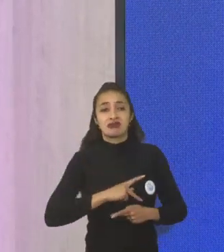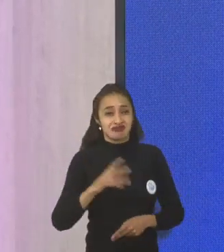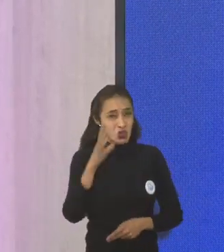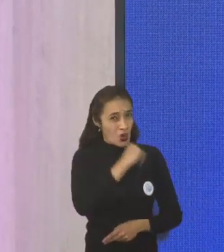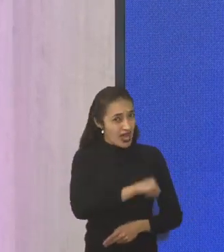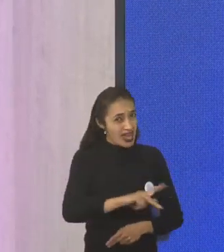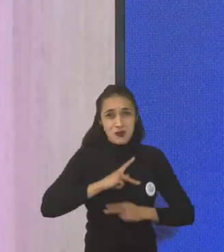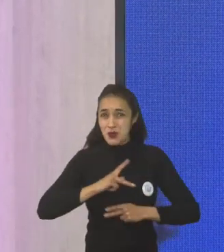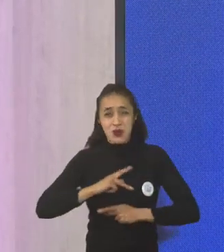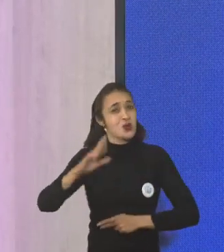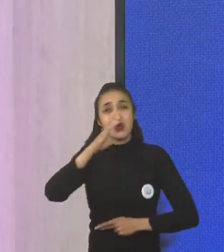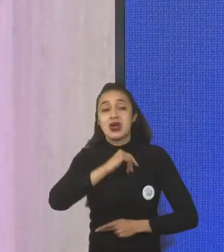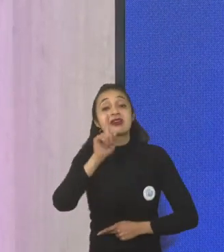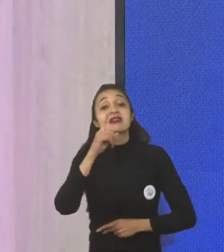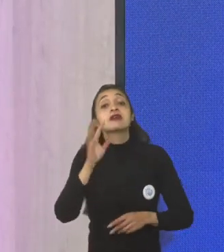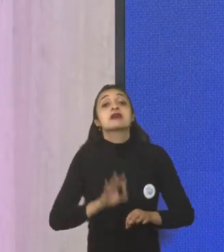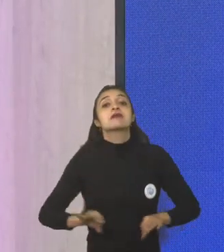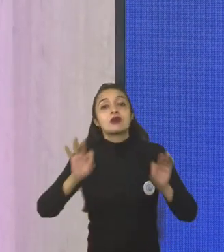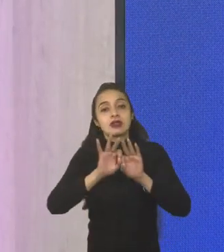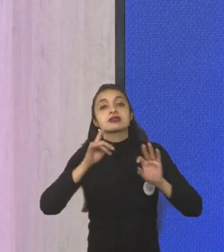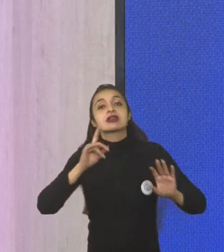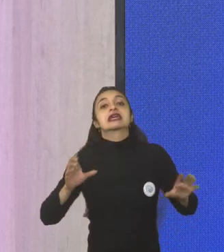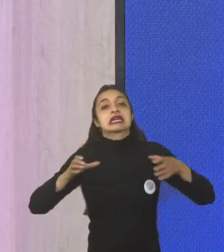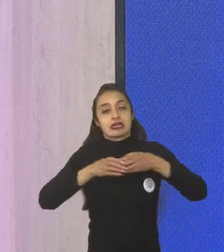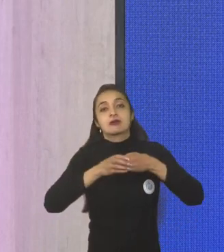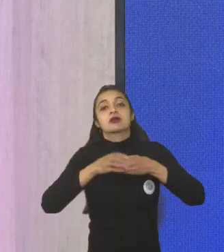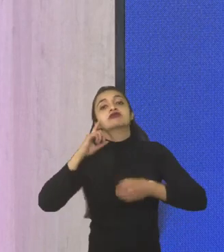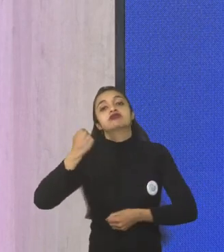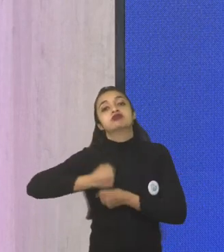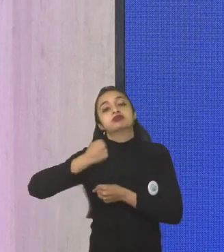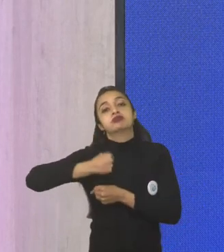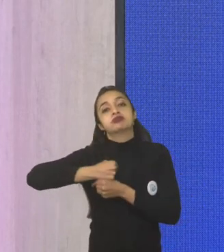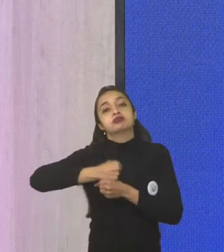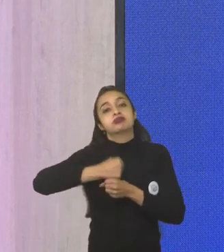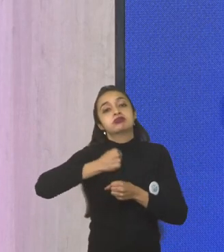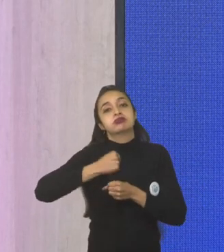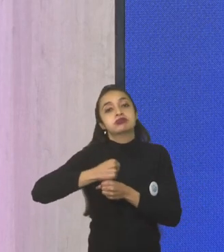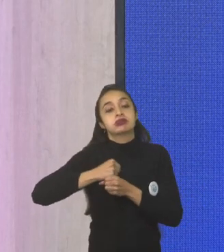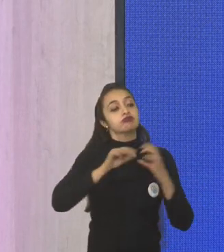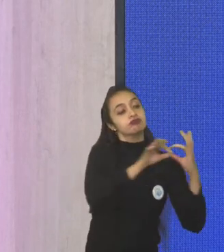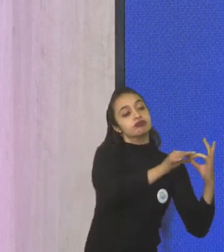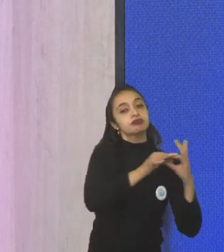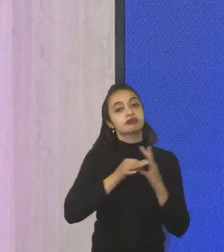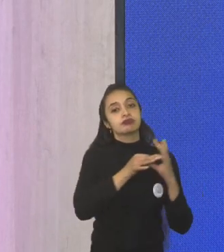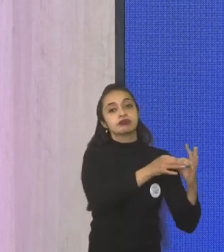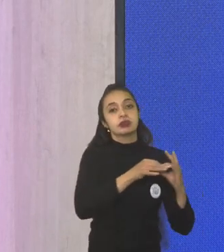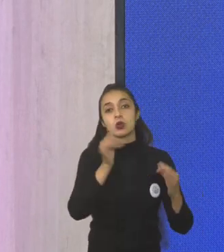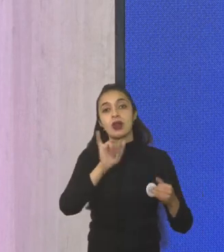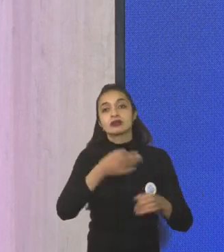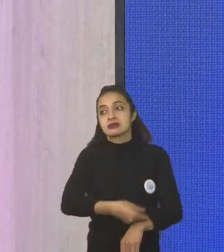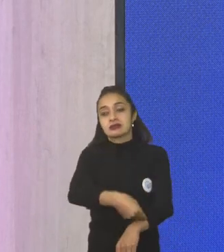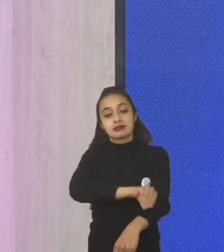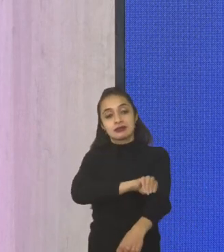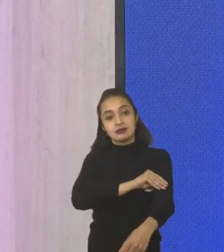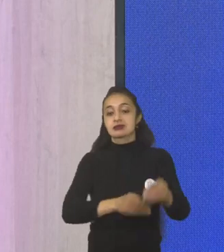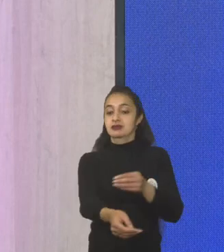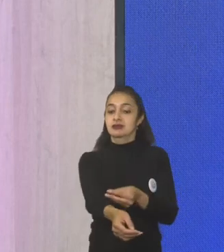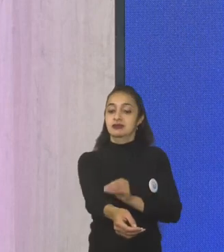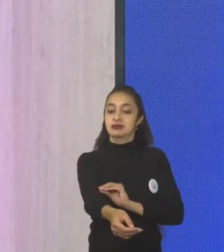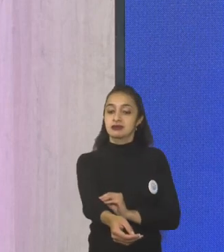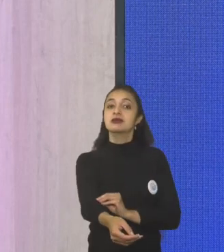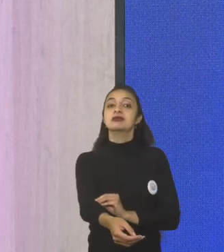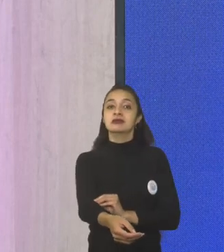nada. Realmente somos equipo. Entonces, haz un gran equipo con tus productoras. Remángate, siéntate a comer